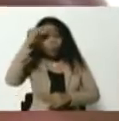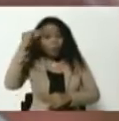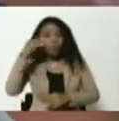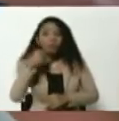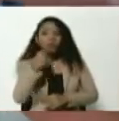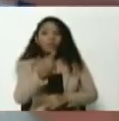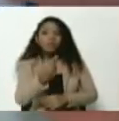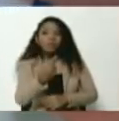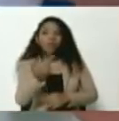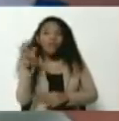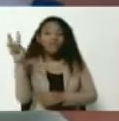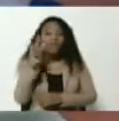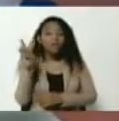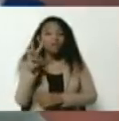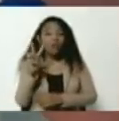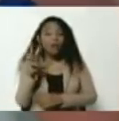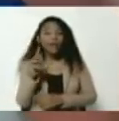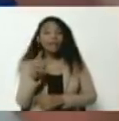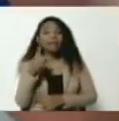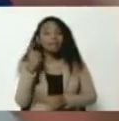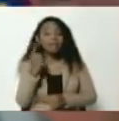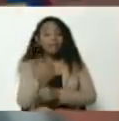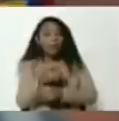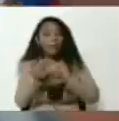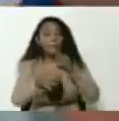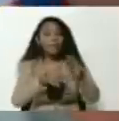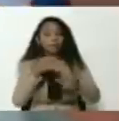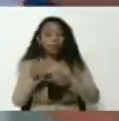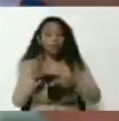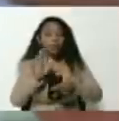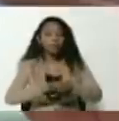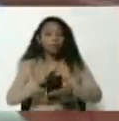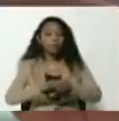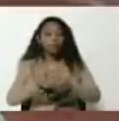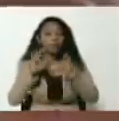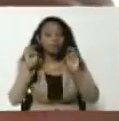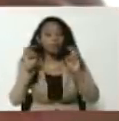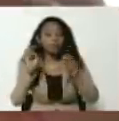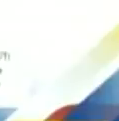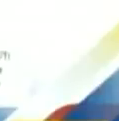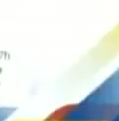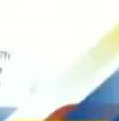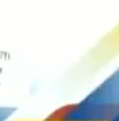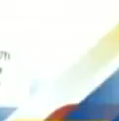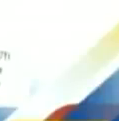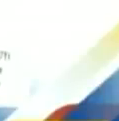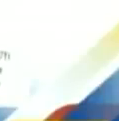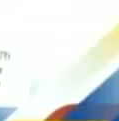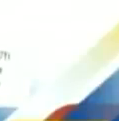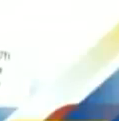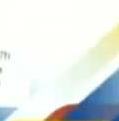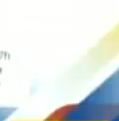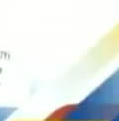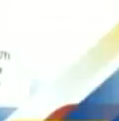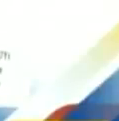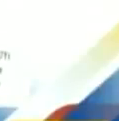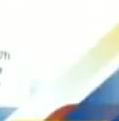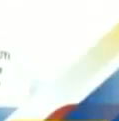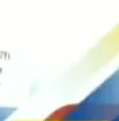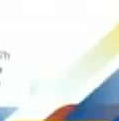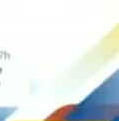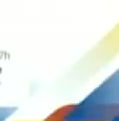dice, Venezuela merece una explicación sobre casos como el de la protección de activos en el exterior,